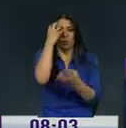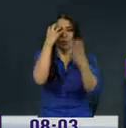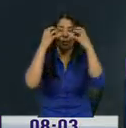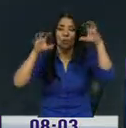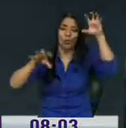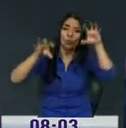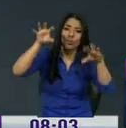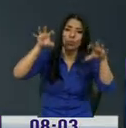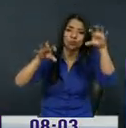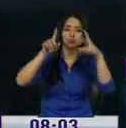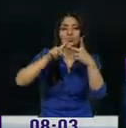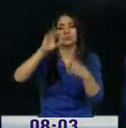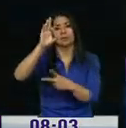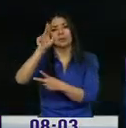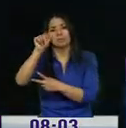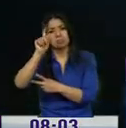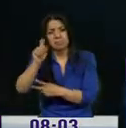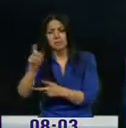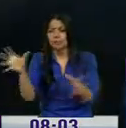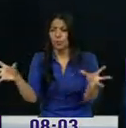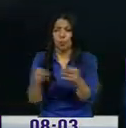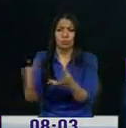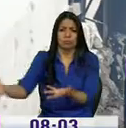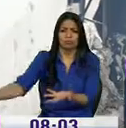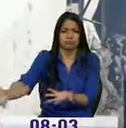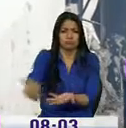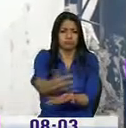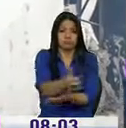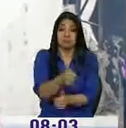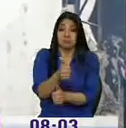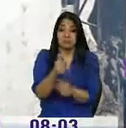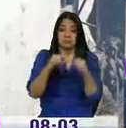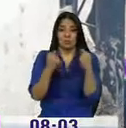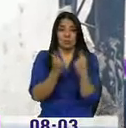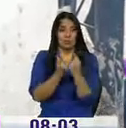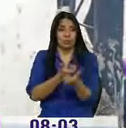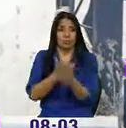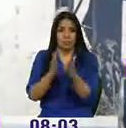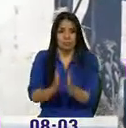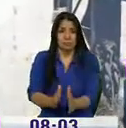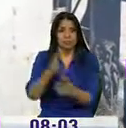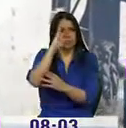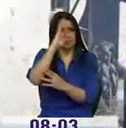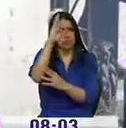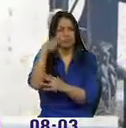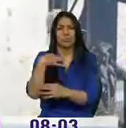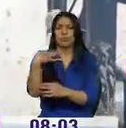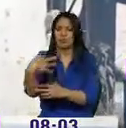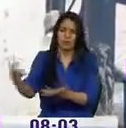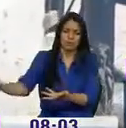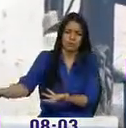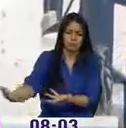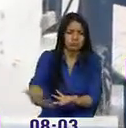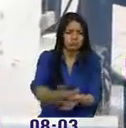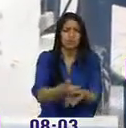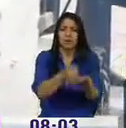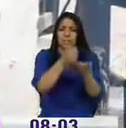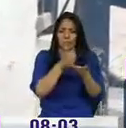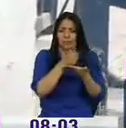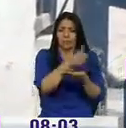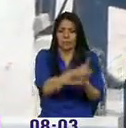tapir, búhos, fueron ayudados a ser evacuados por personal de bomberos, policía y voluntarios que llegaron a ayudar en